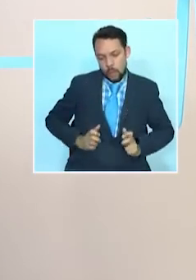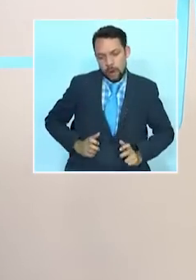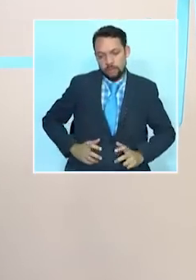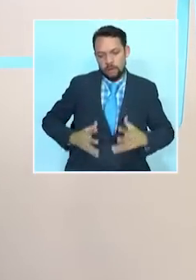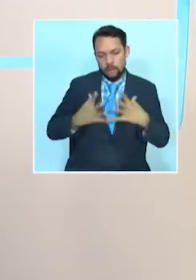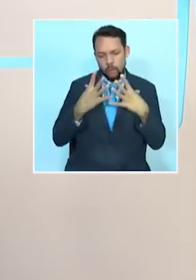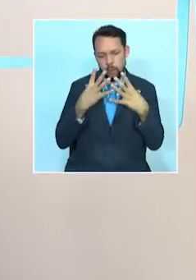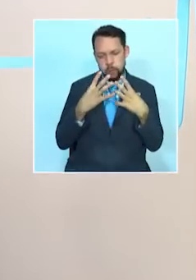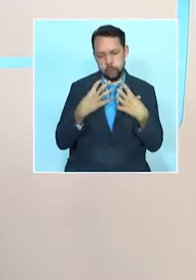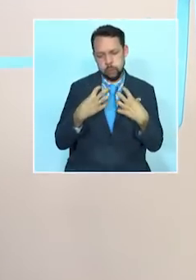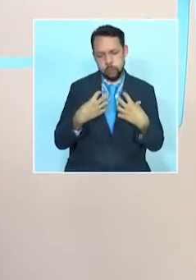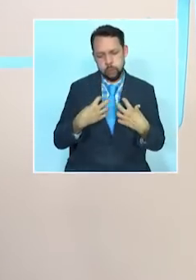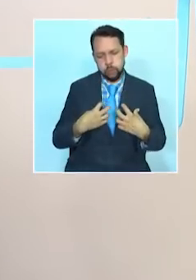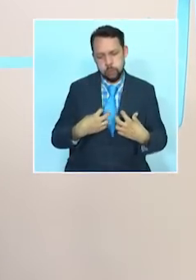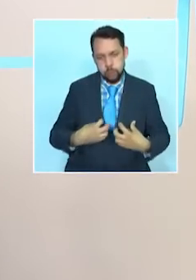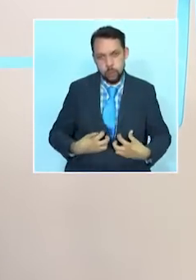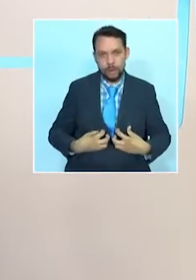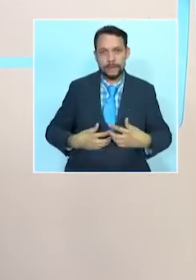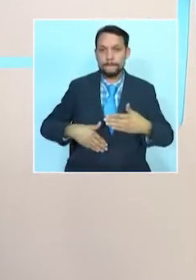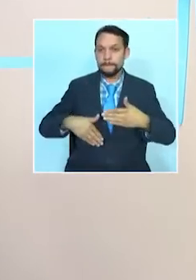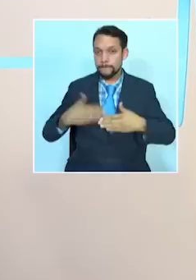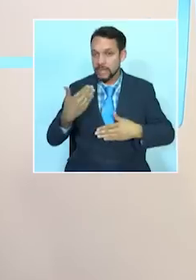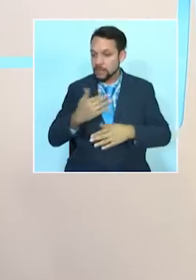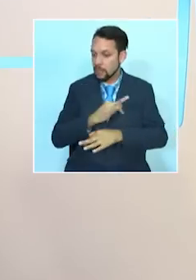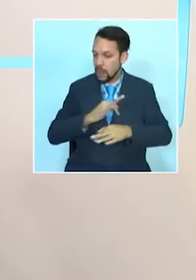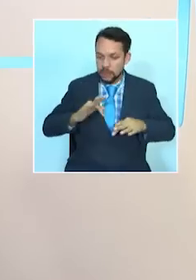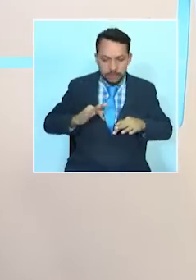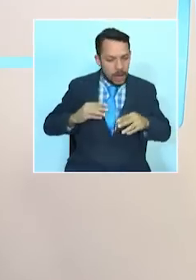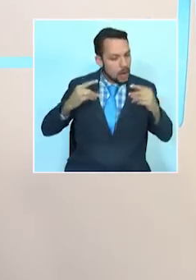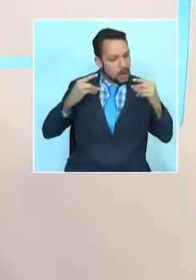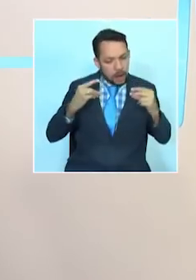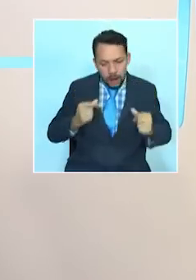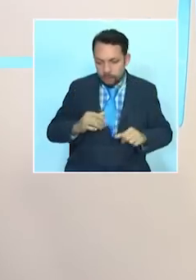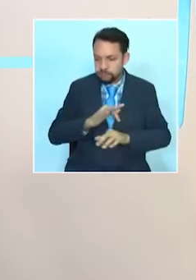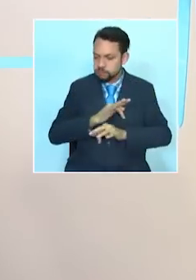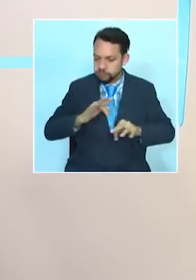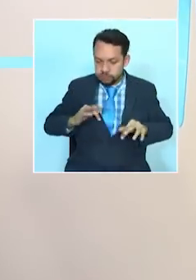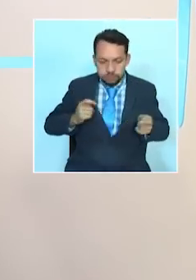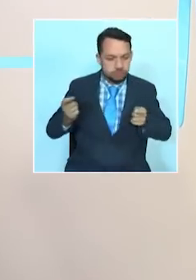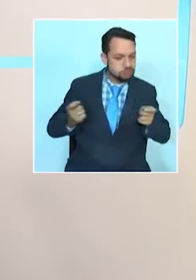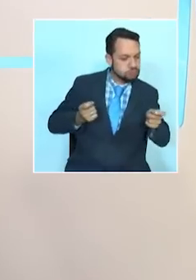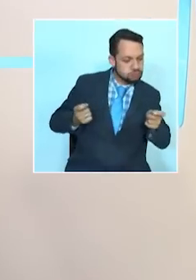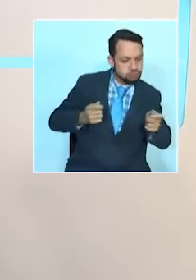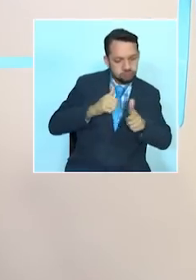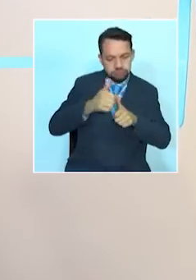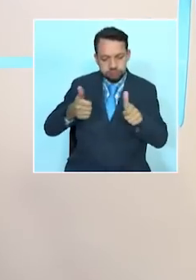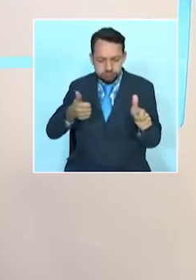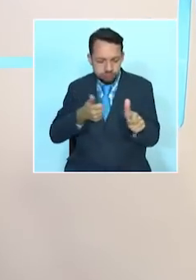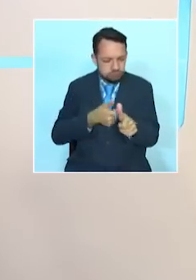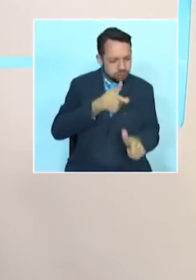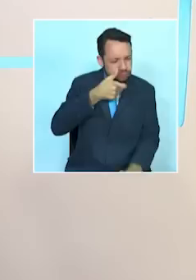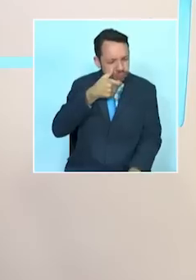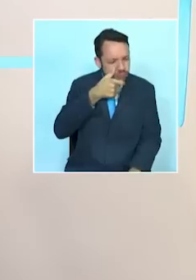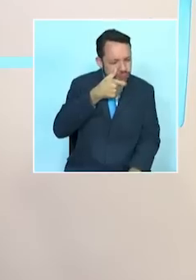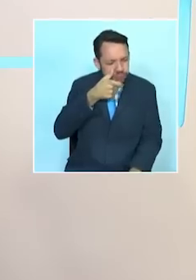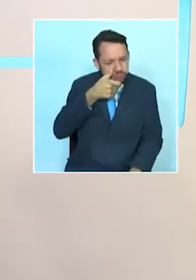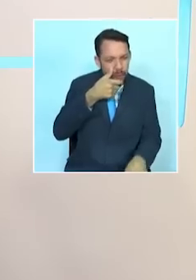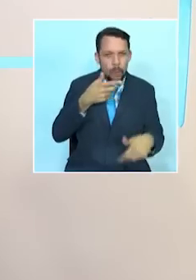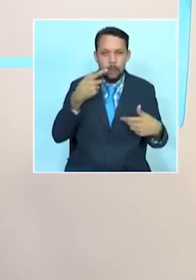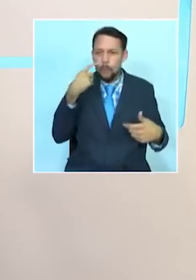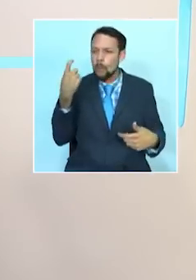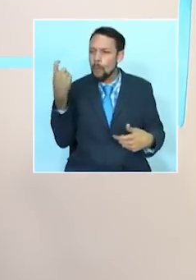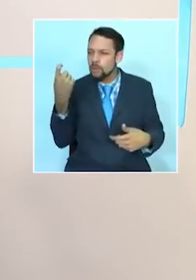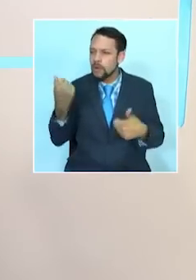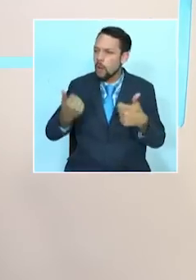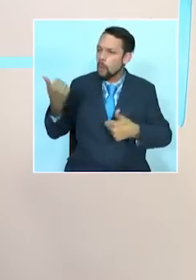persona empiece a ser un tratamiento y empiece a hacer el seguimiento y en esa esclerosis Buscar qué tipo de esclerosis